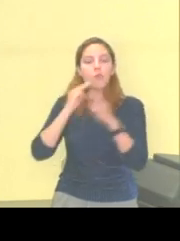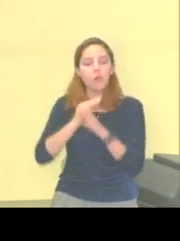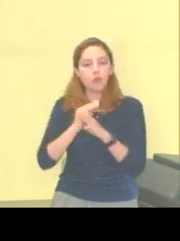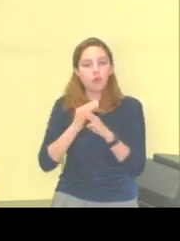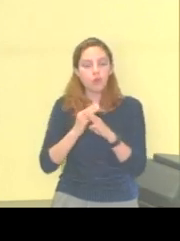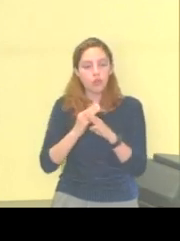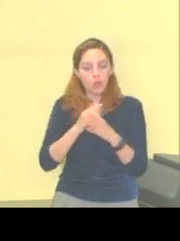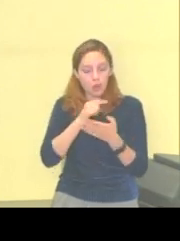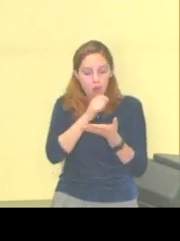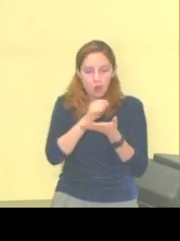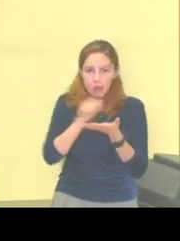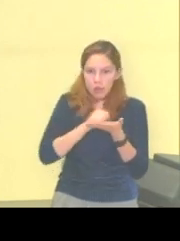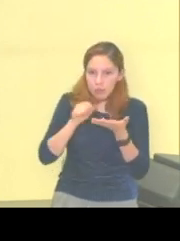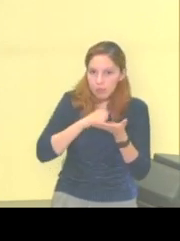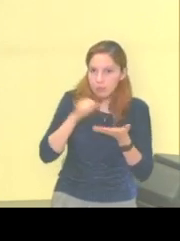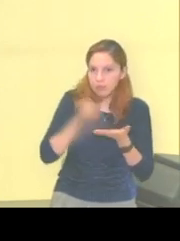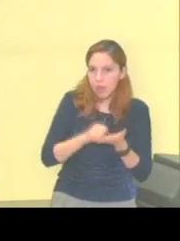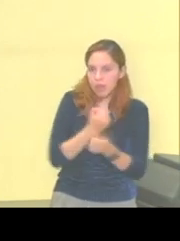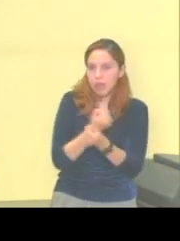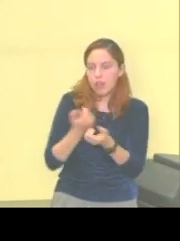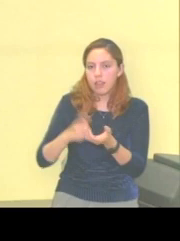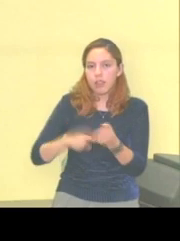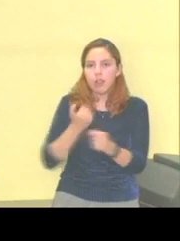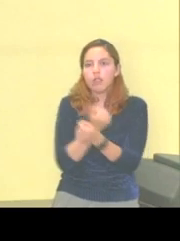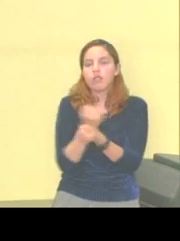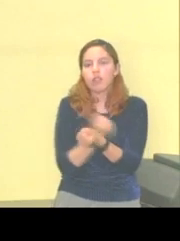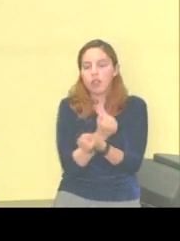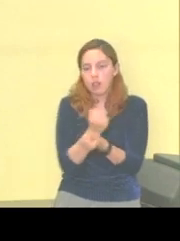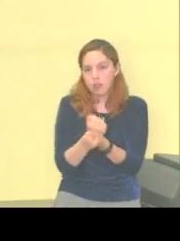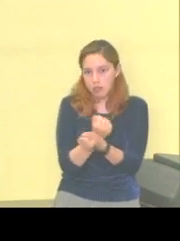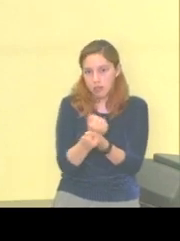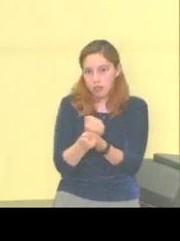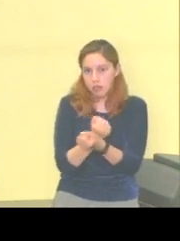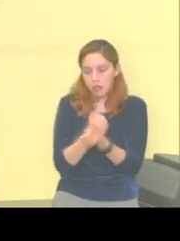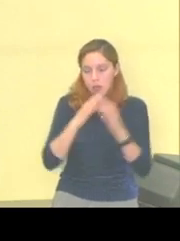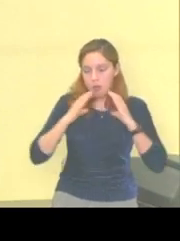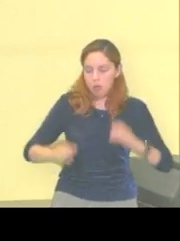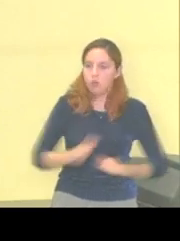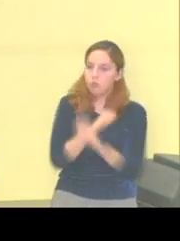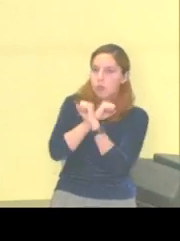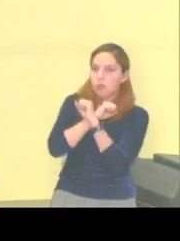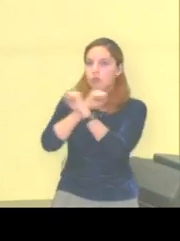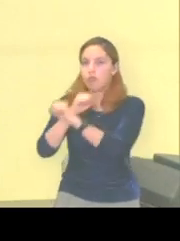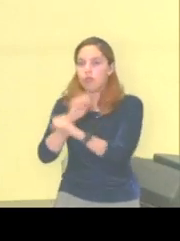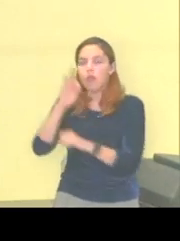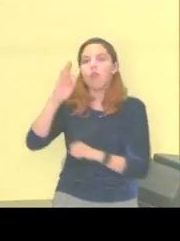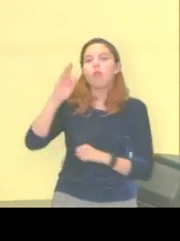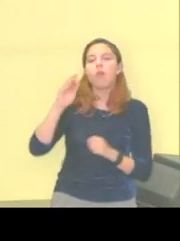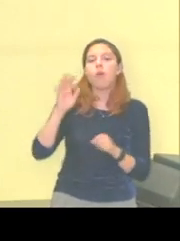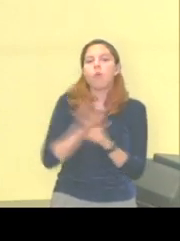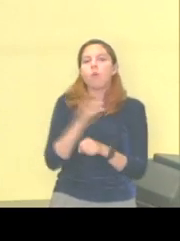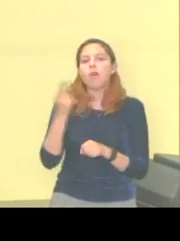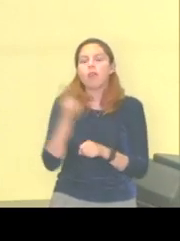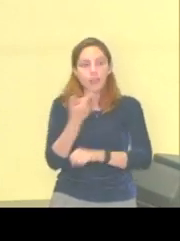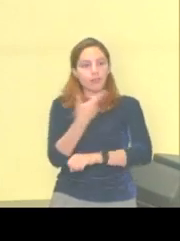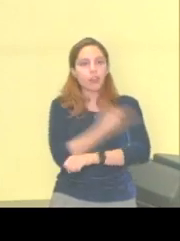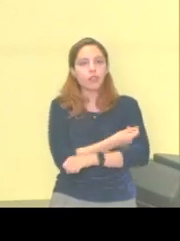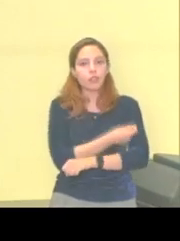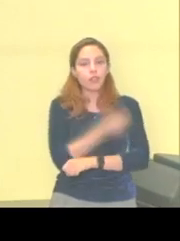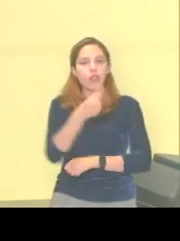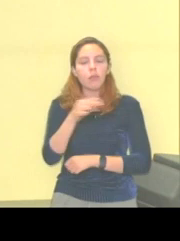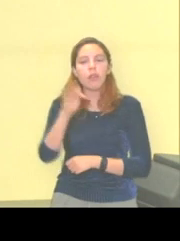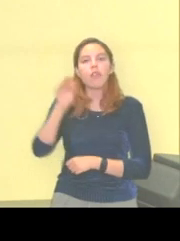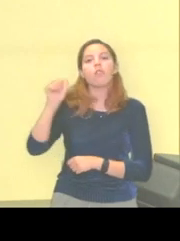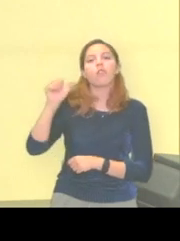anticuerpos contra COVID en sangre periférica inducidos por la vacuna de Pfizer BioNTech. Este es el primer caso en el mundo. Y